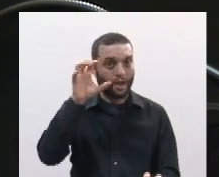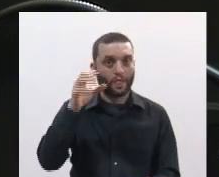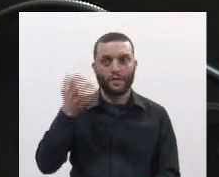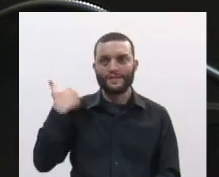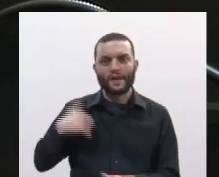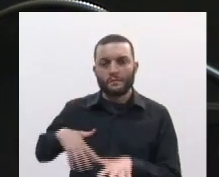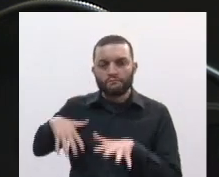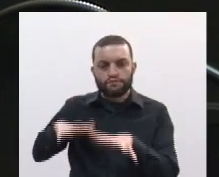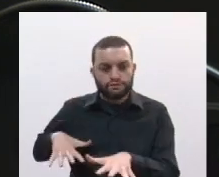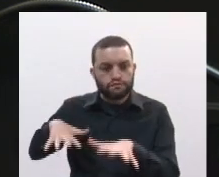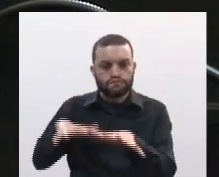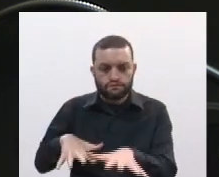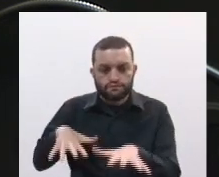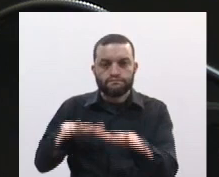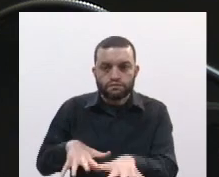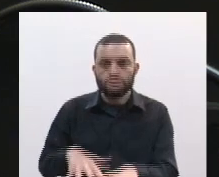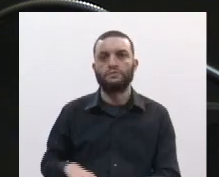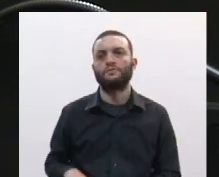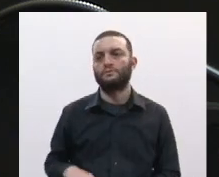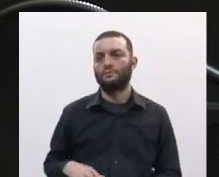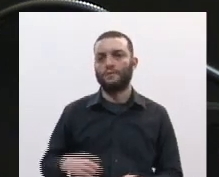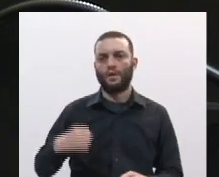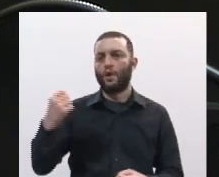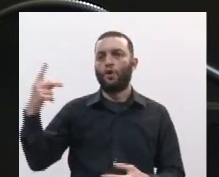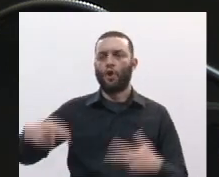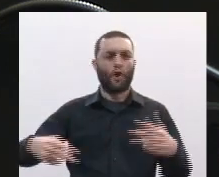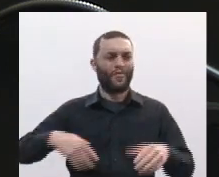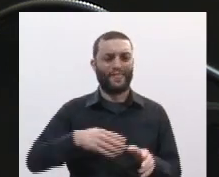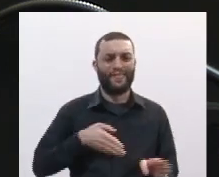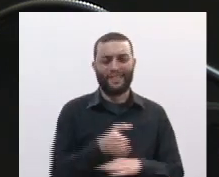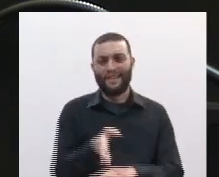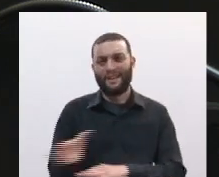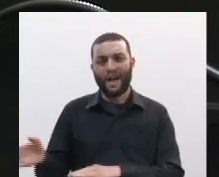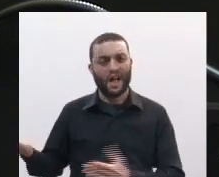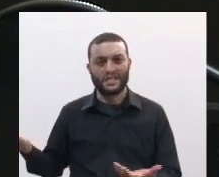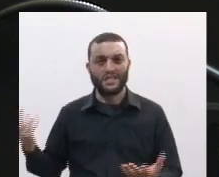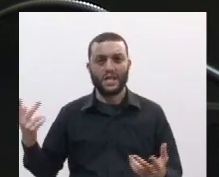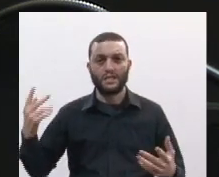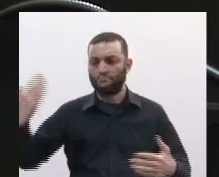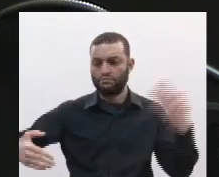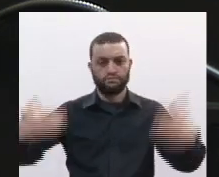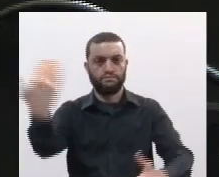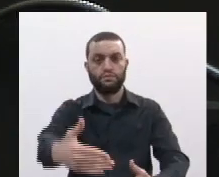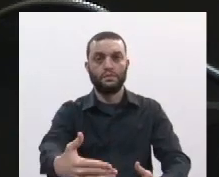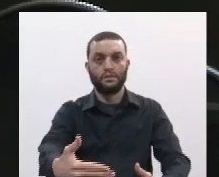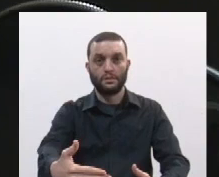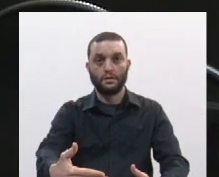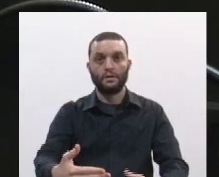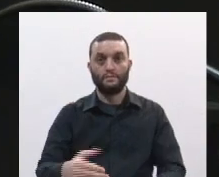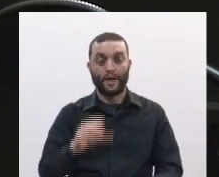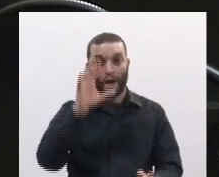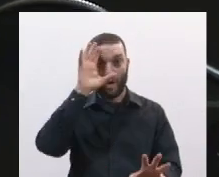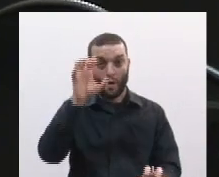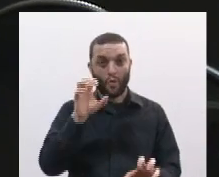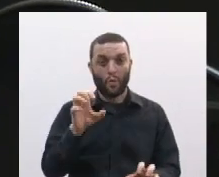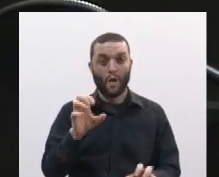reclamos sociales, piquetes, cortes por todos lados, veníamos de lo que había sido la tragedia de